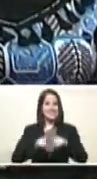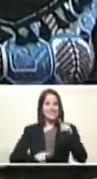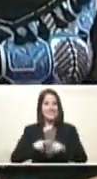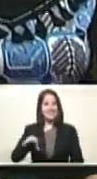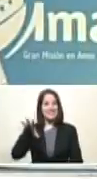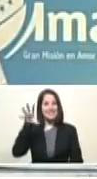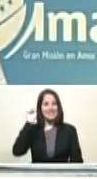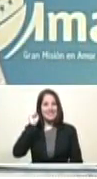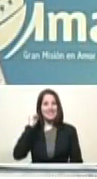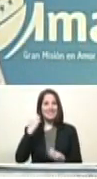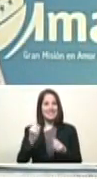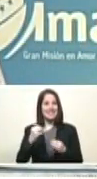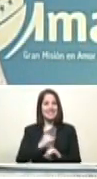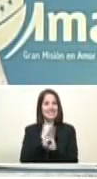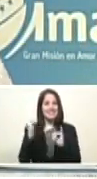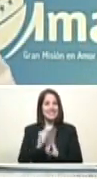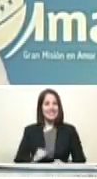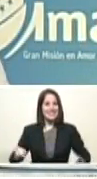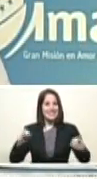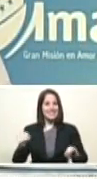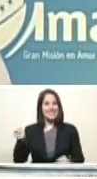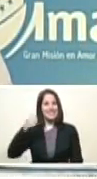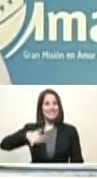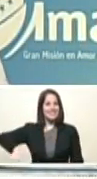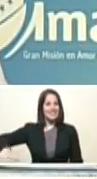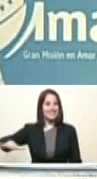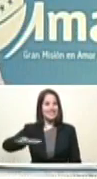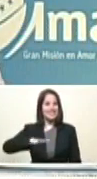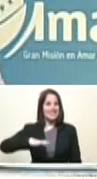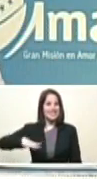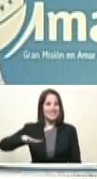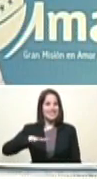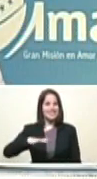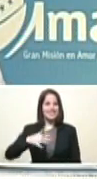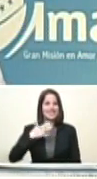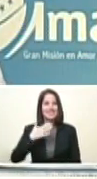por qué tanta felicidad de nuestro pueblo. Así que es